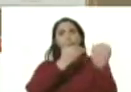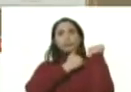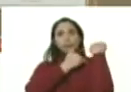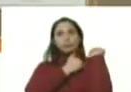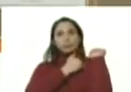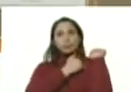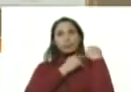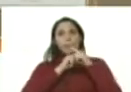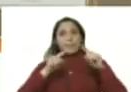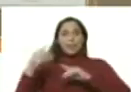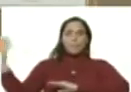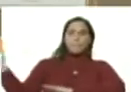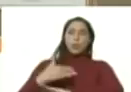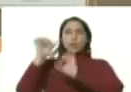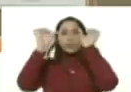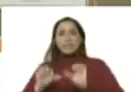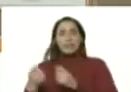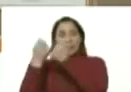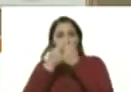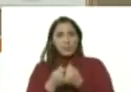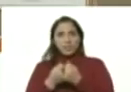el bloqueo en el sistema financiero,